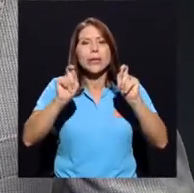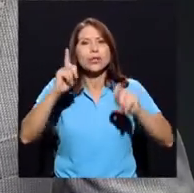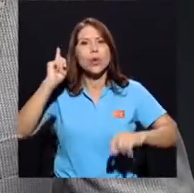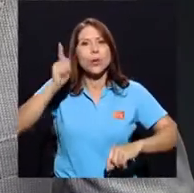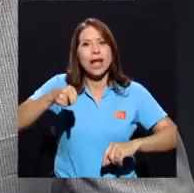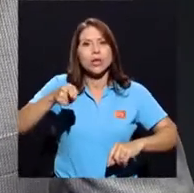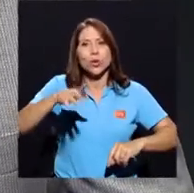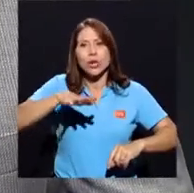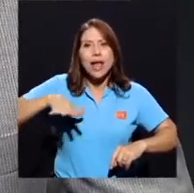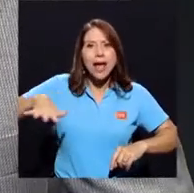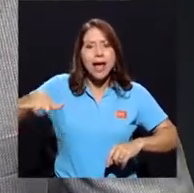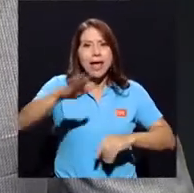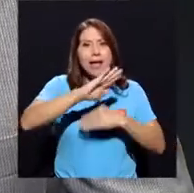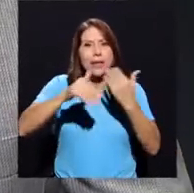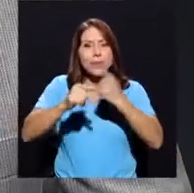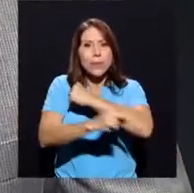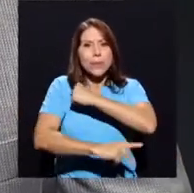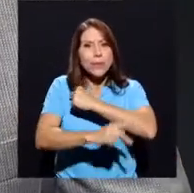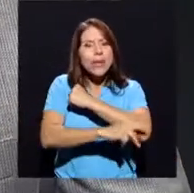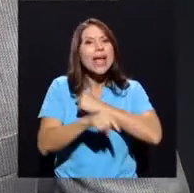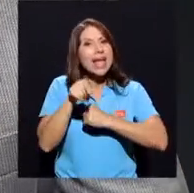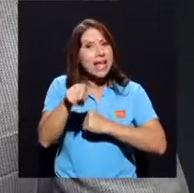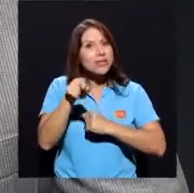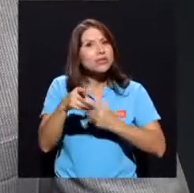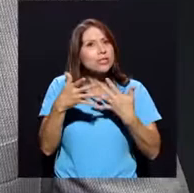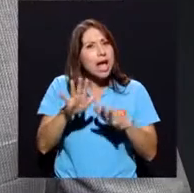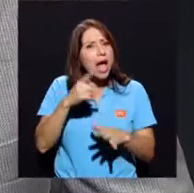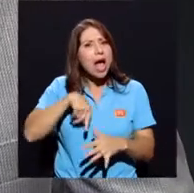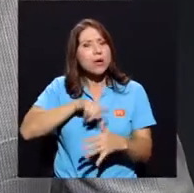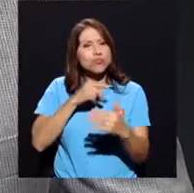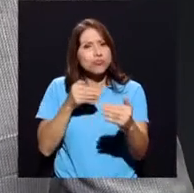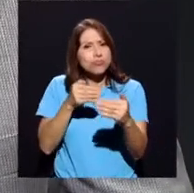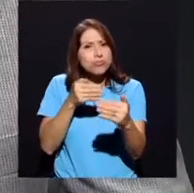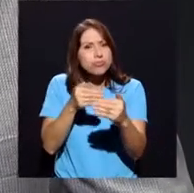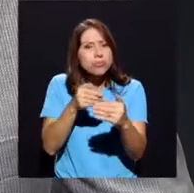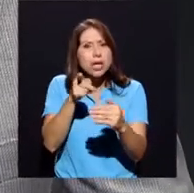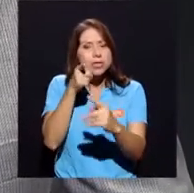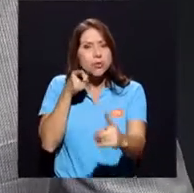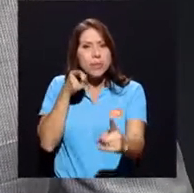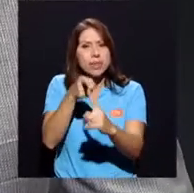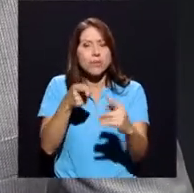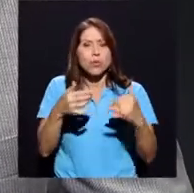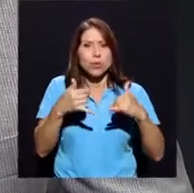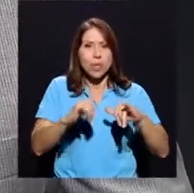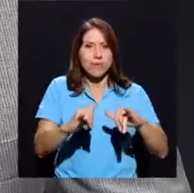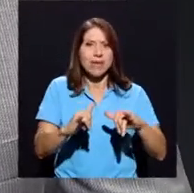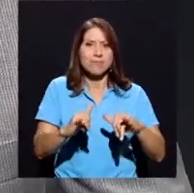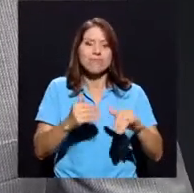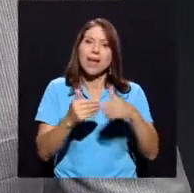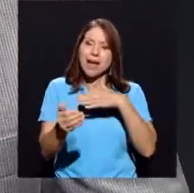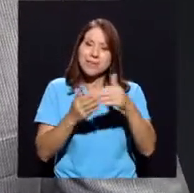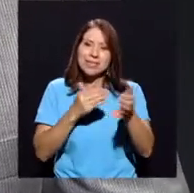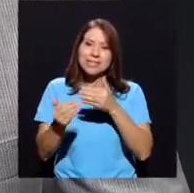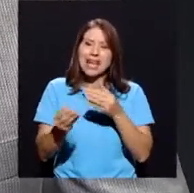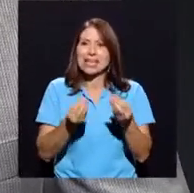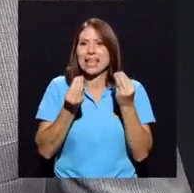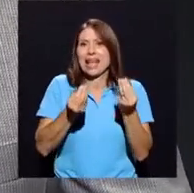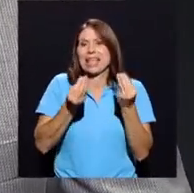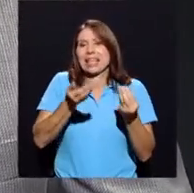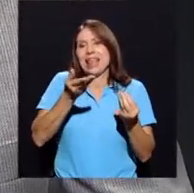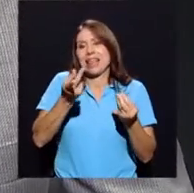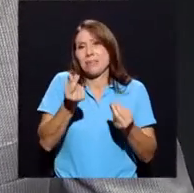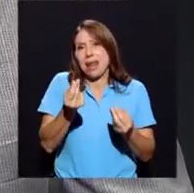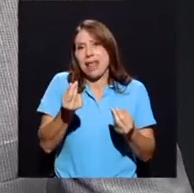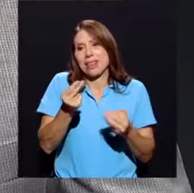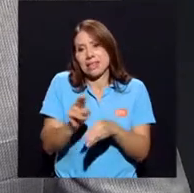sea si nos hemos acercado a ese objetivo todavía a pesar de la cantidad de plata que le hemos dedicado a